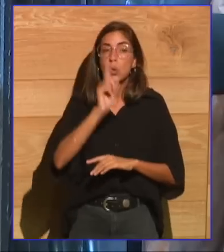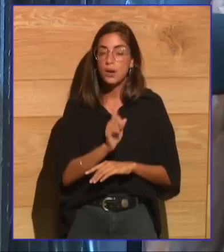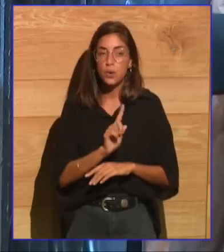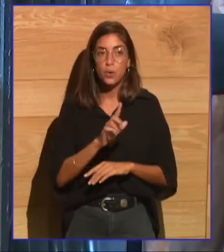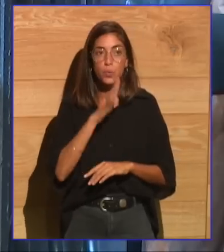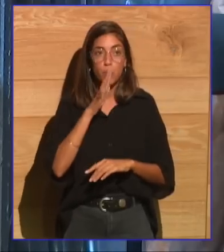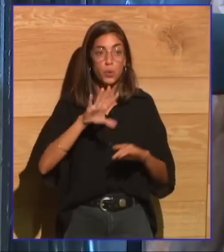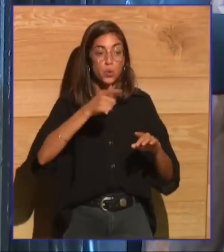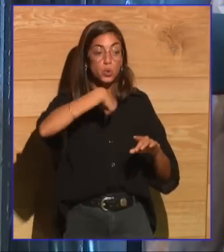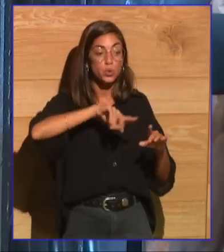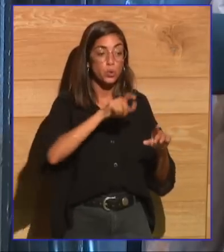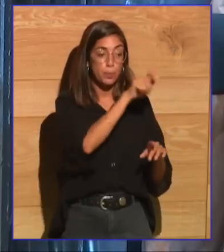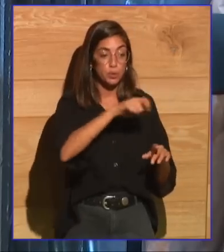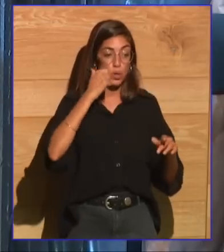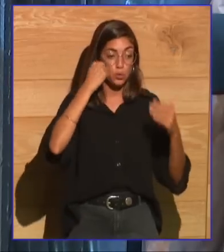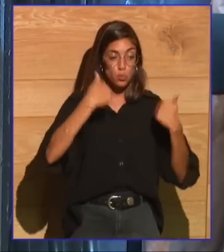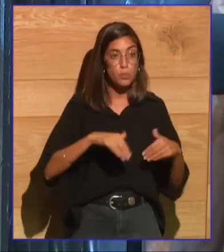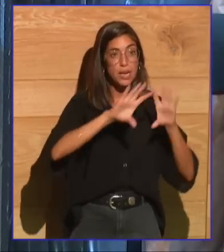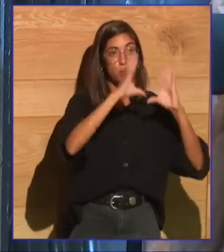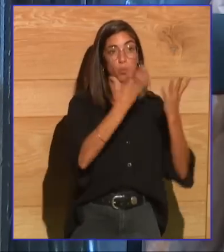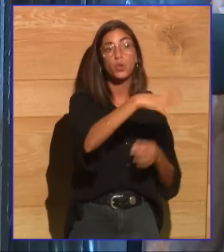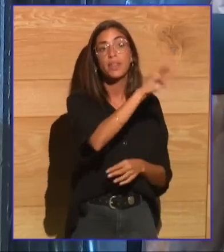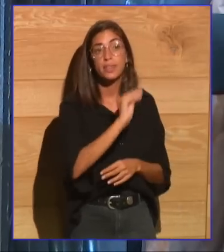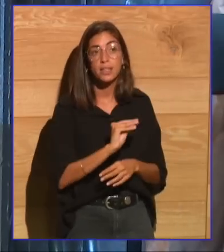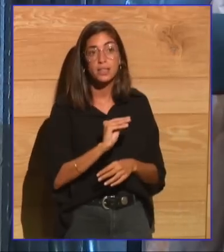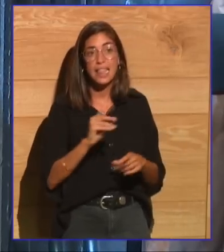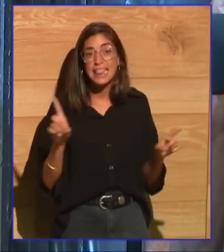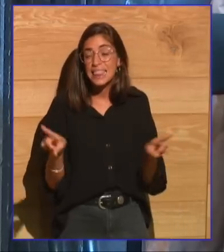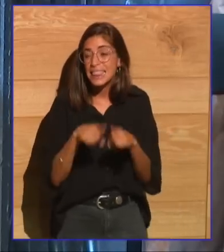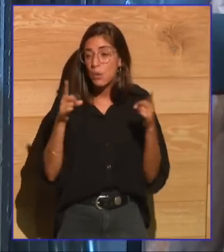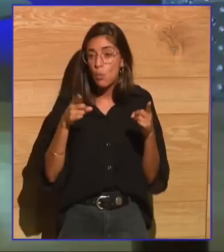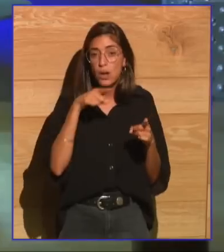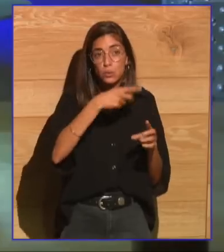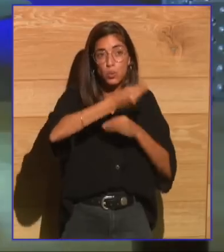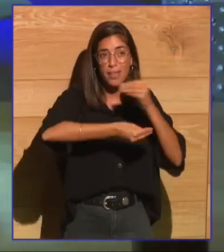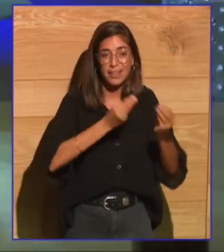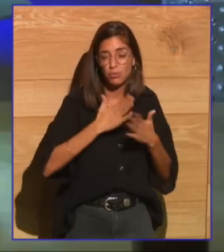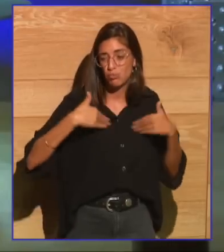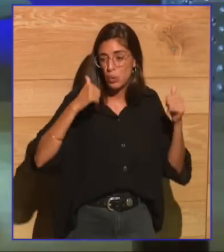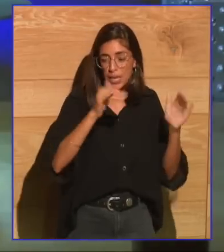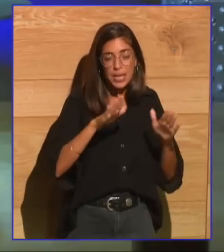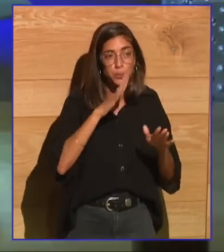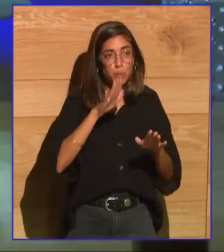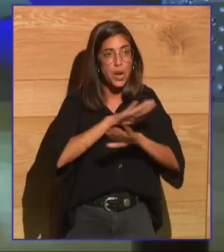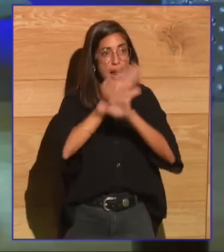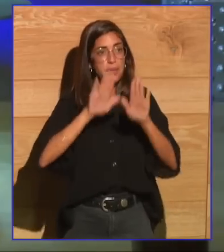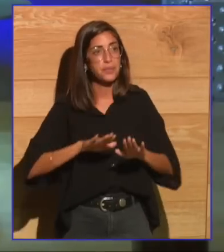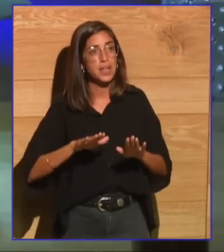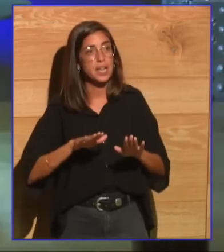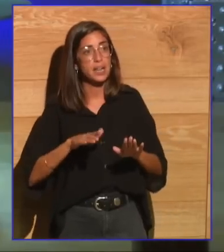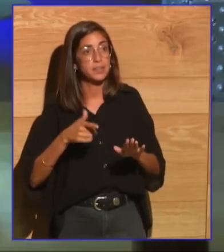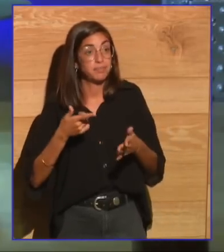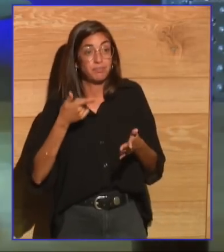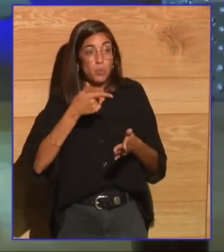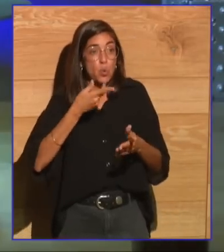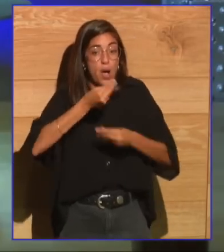como entendemos el mundo los seres humanos y ya puedes venir tú con lo que te dé la gana que al final acabas volviendo aleja del aero porque no